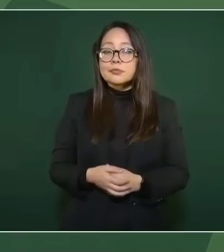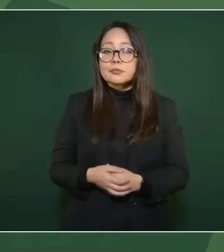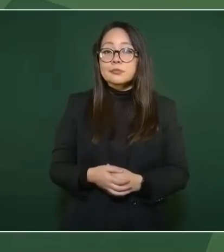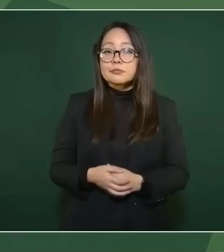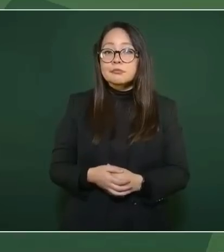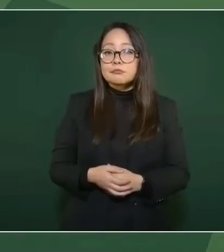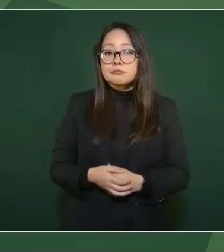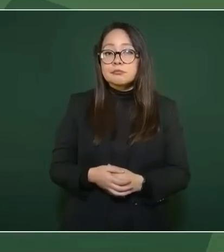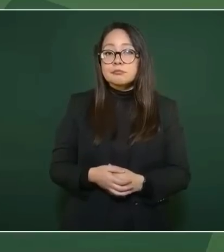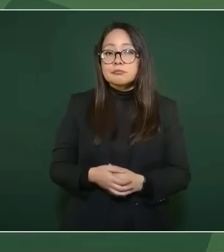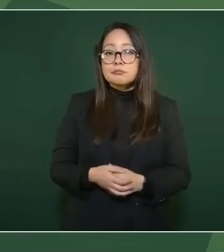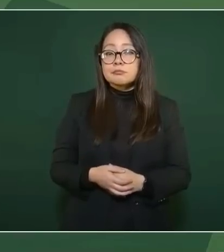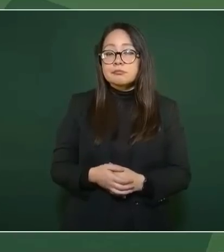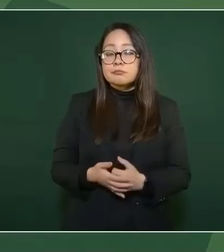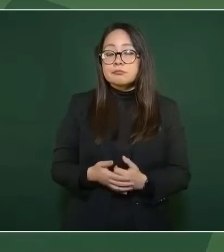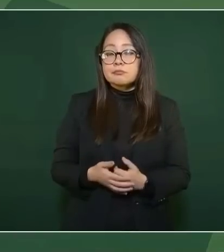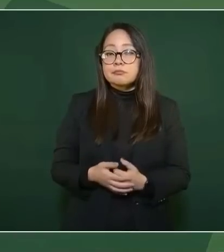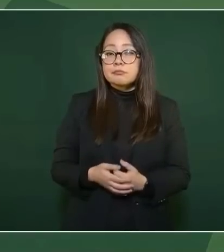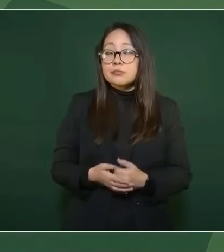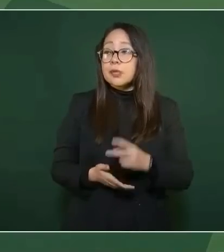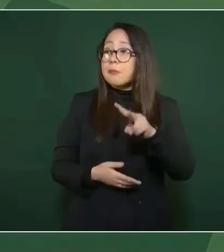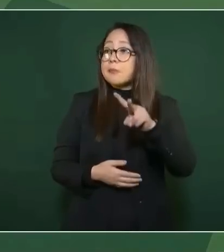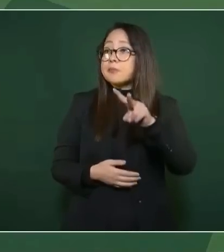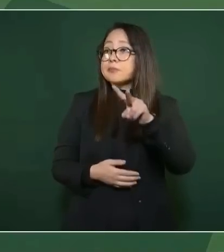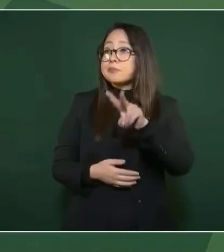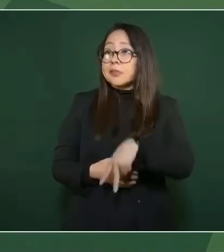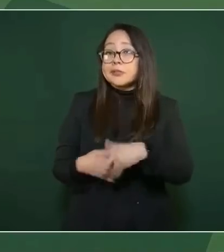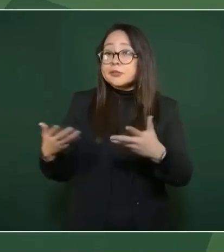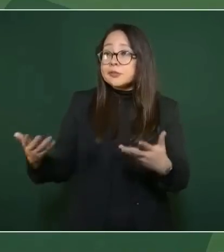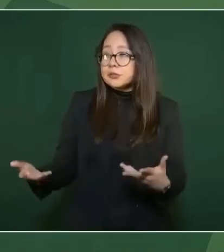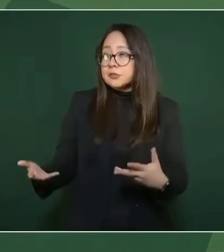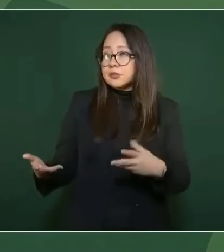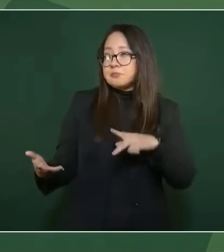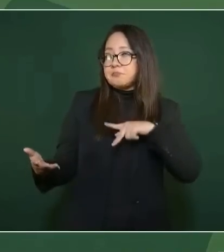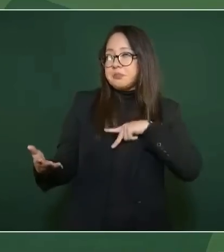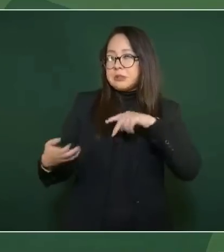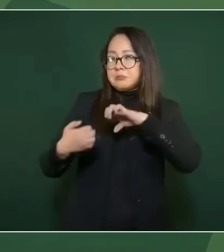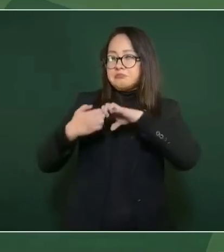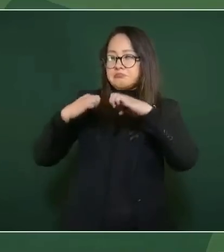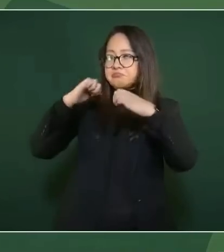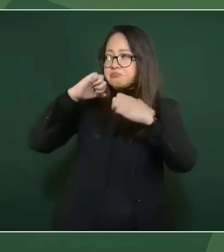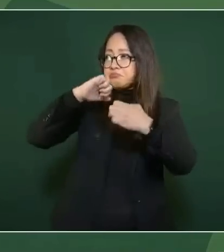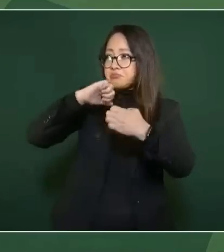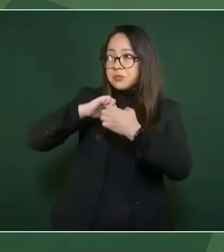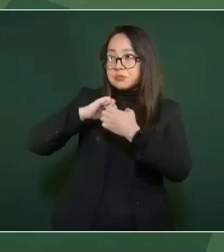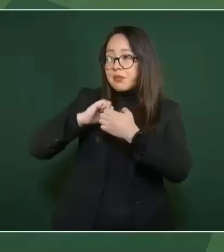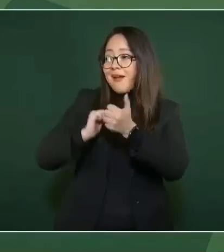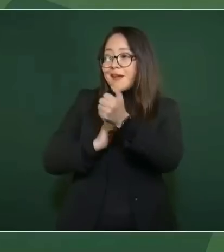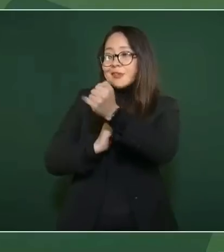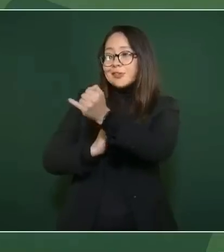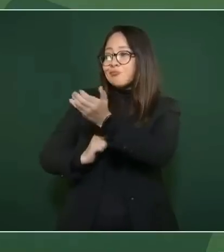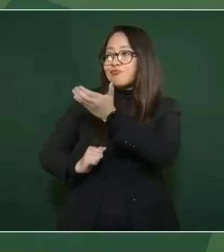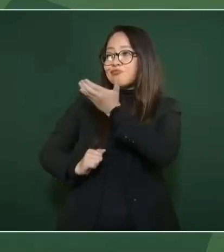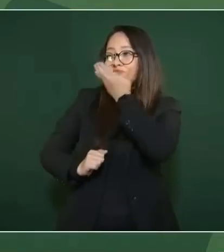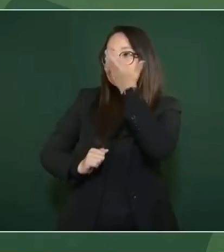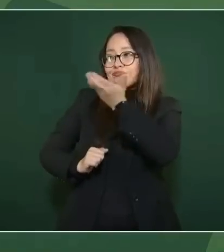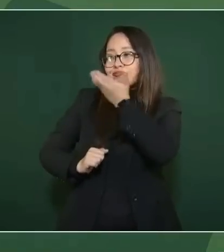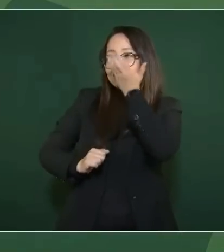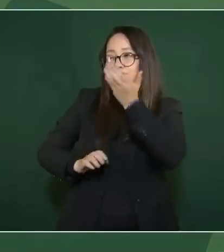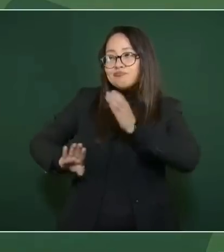una oposición que no ha podido levantar el vuelo